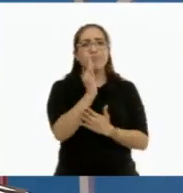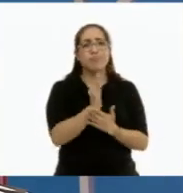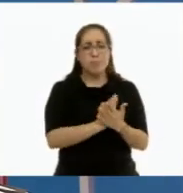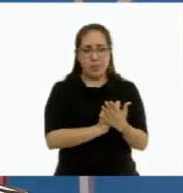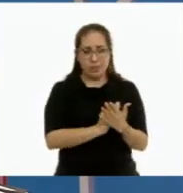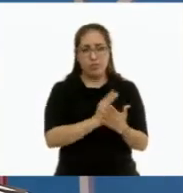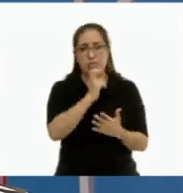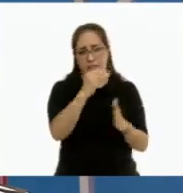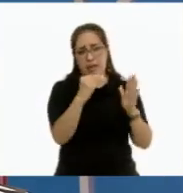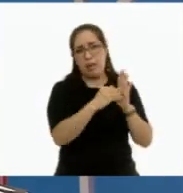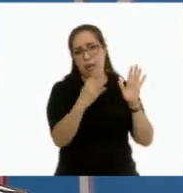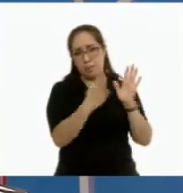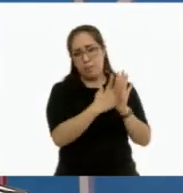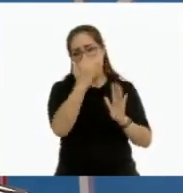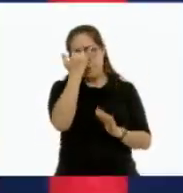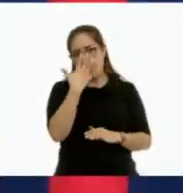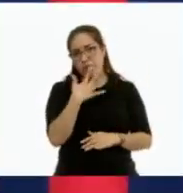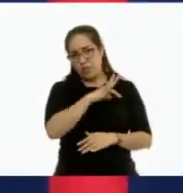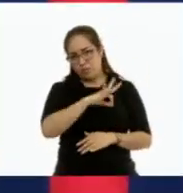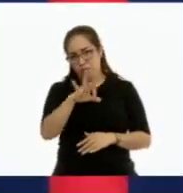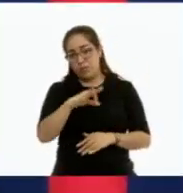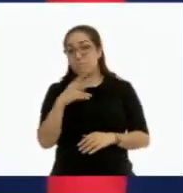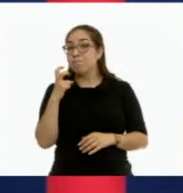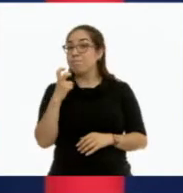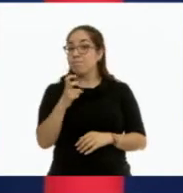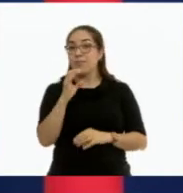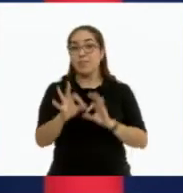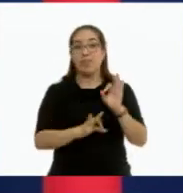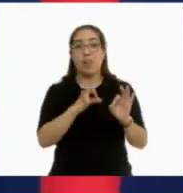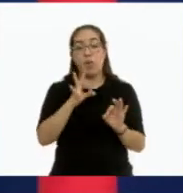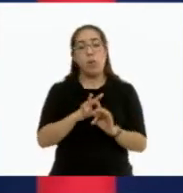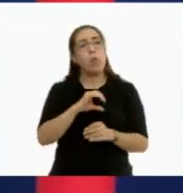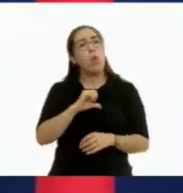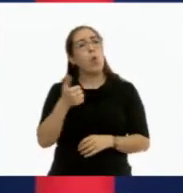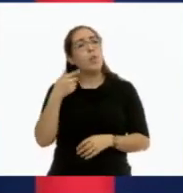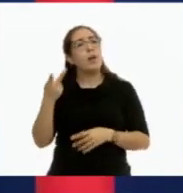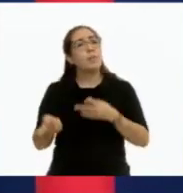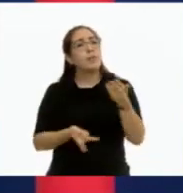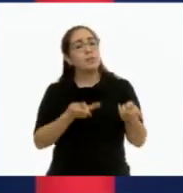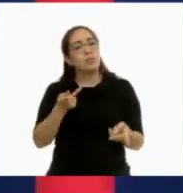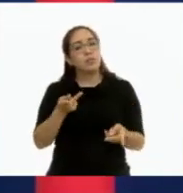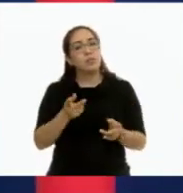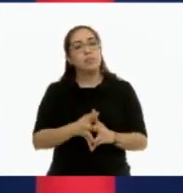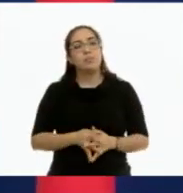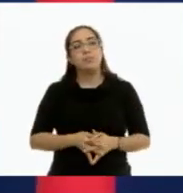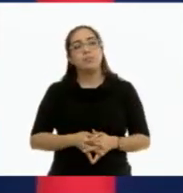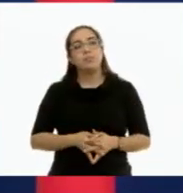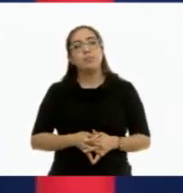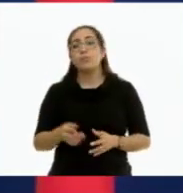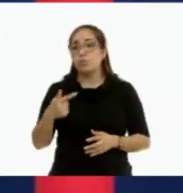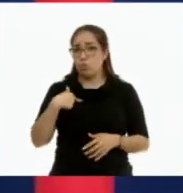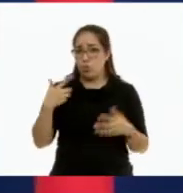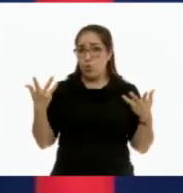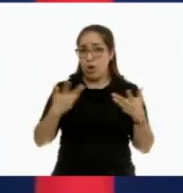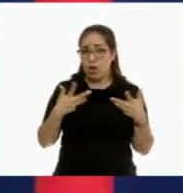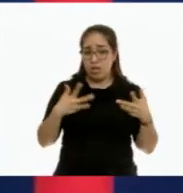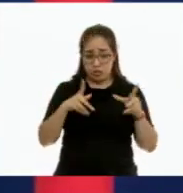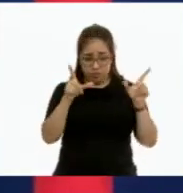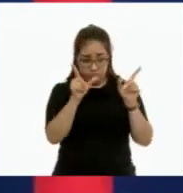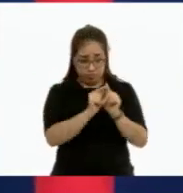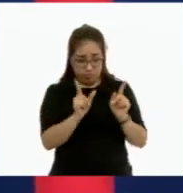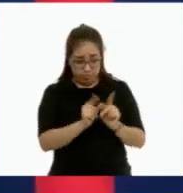las que puedan complementar. Perfecto. La segunda pregunta es, cuando hago un resumen,